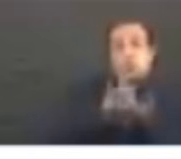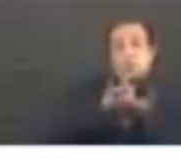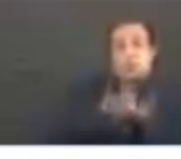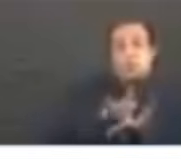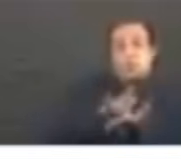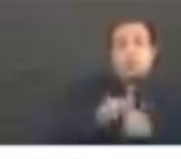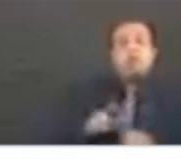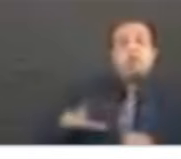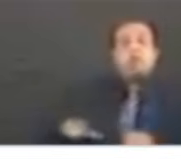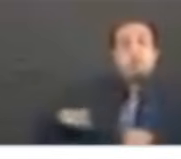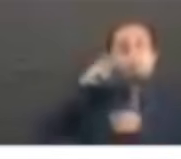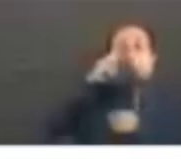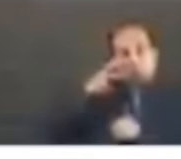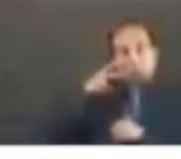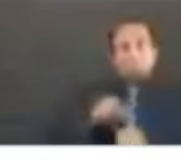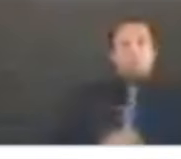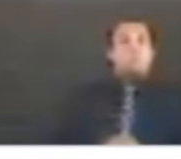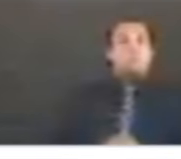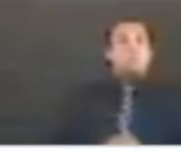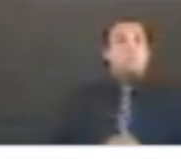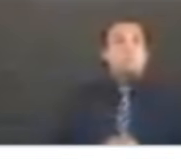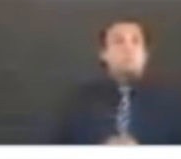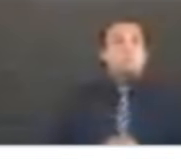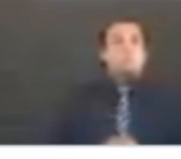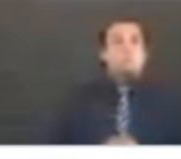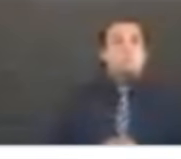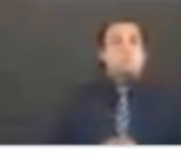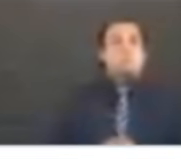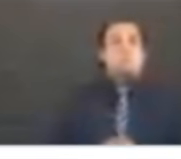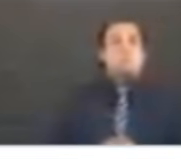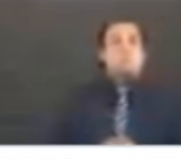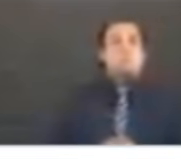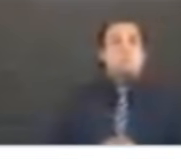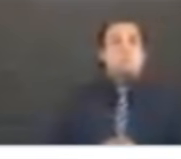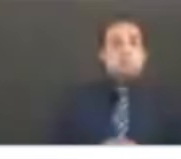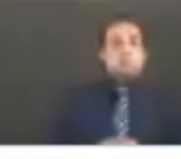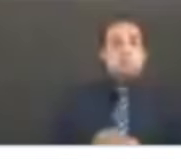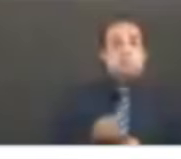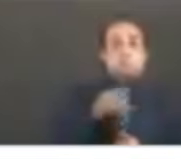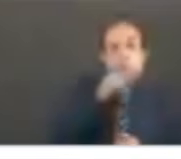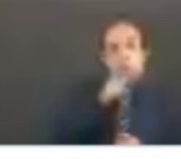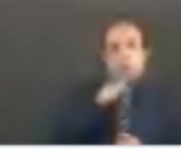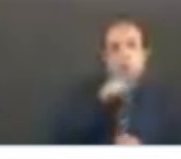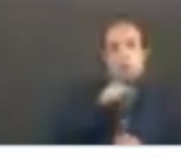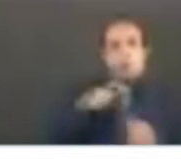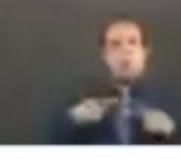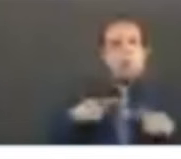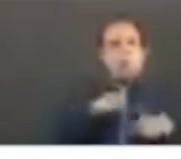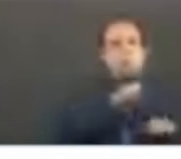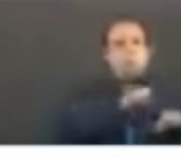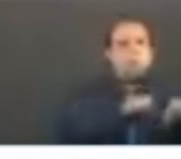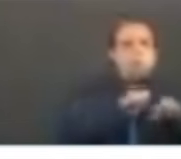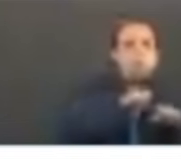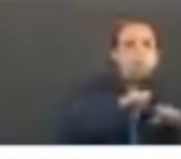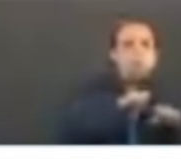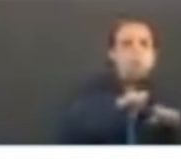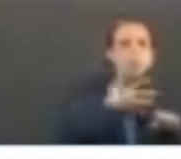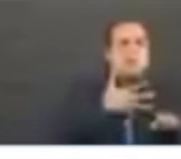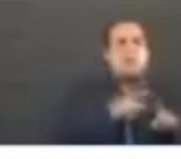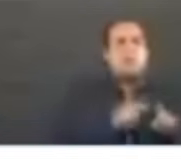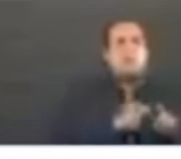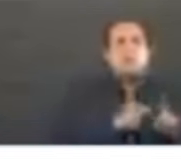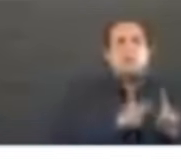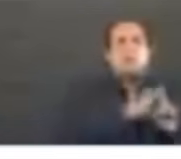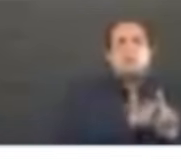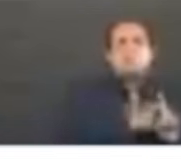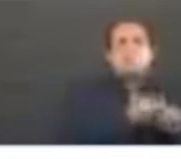facilitadores al gobierno de México y pues no puede ser que se esté de rehén de ningún distribuidor, porque nosotros gobernamos para la